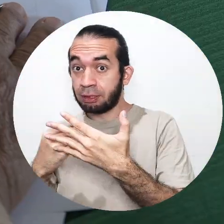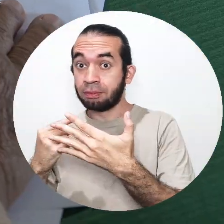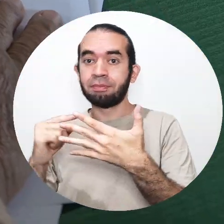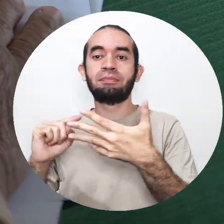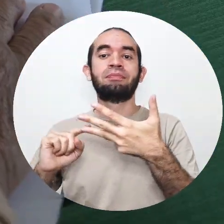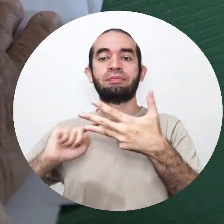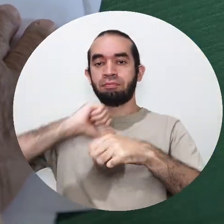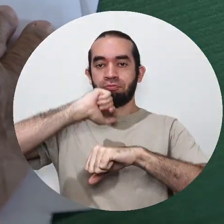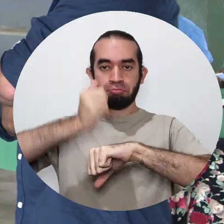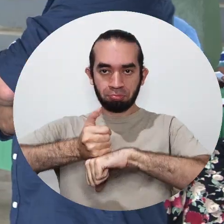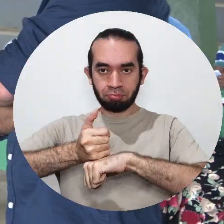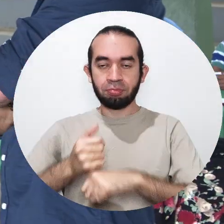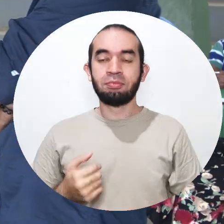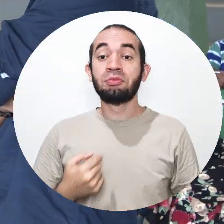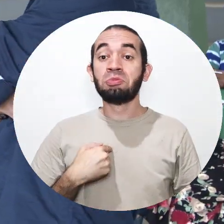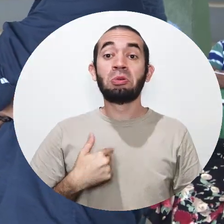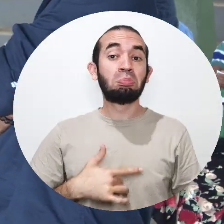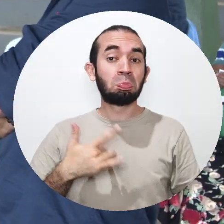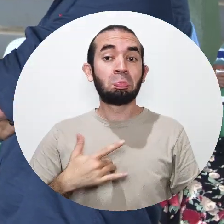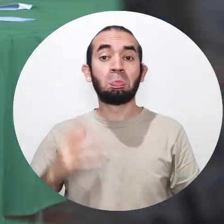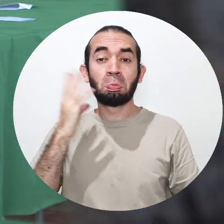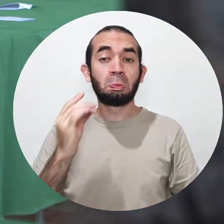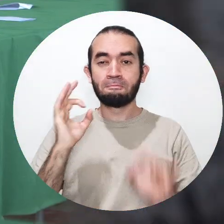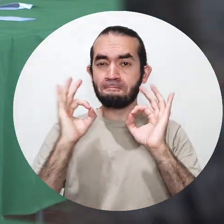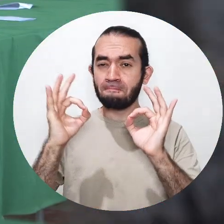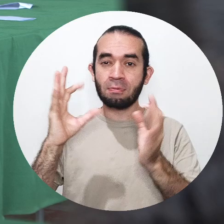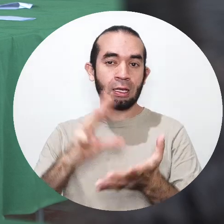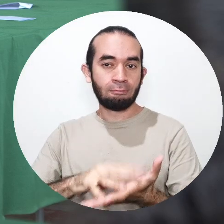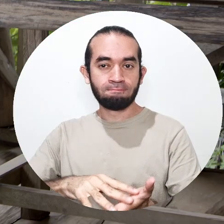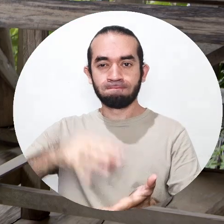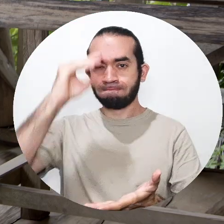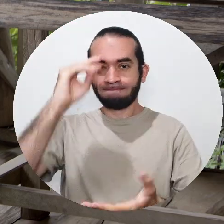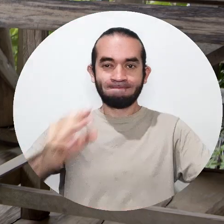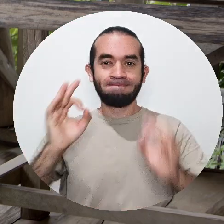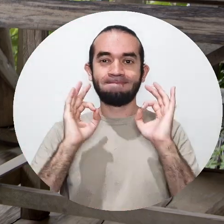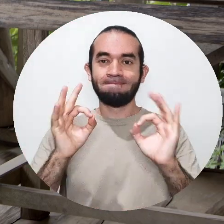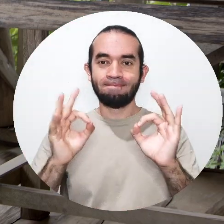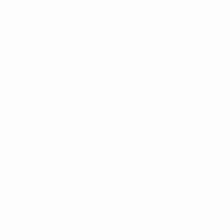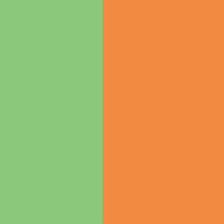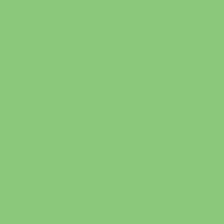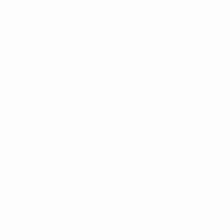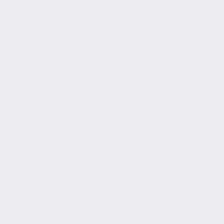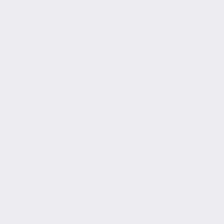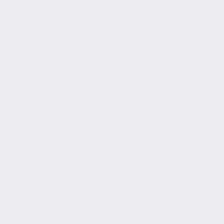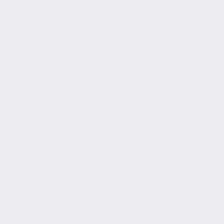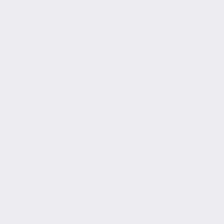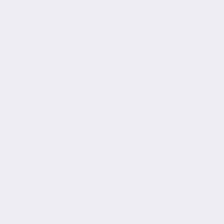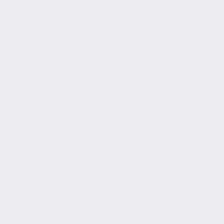Para mí ha sido un acompañamiento muy enriquecedor y he aprendido mucho.